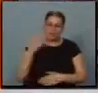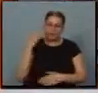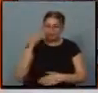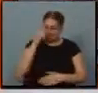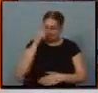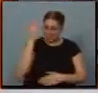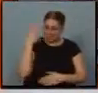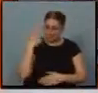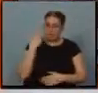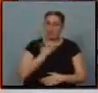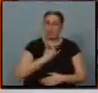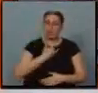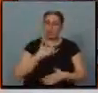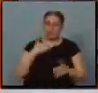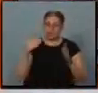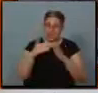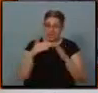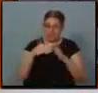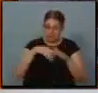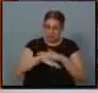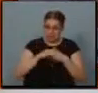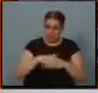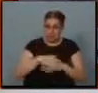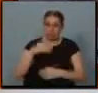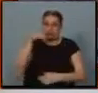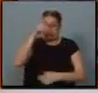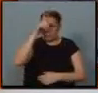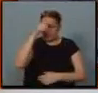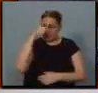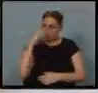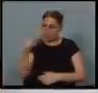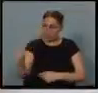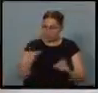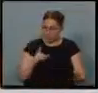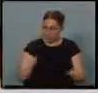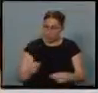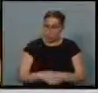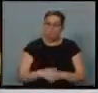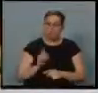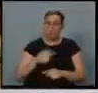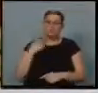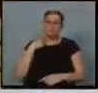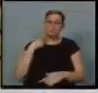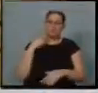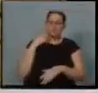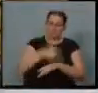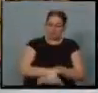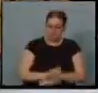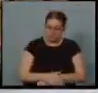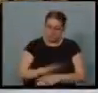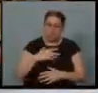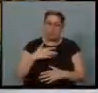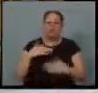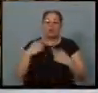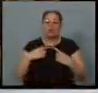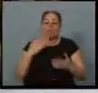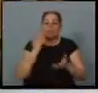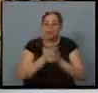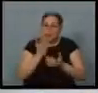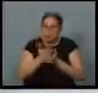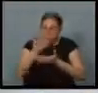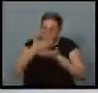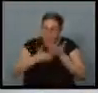fin de semana en su casa, su custodia se había retirado y allí la asaltaron. Le revolvieron algunos